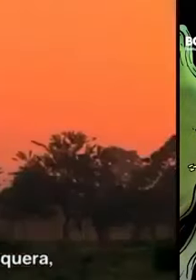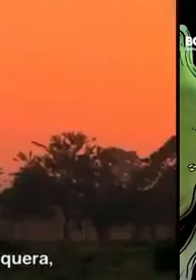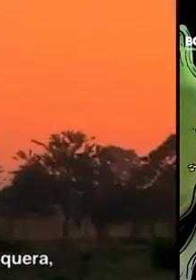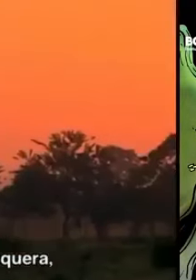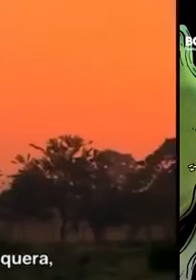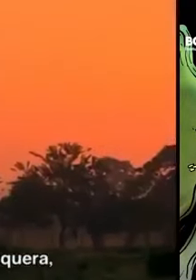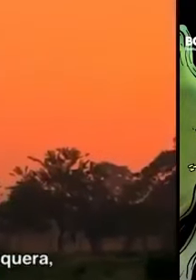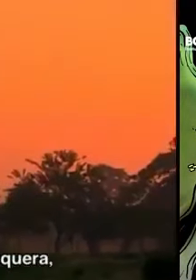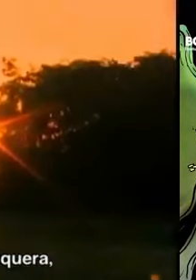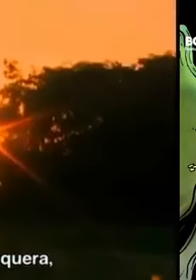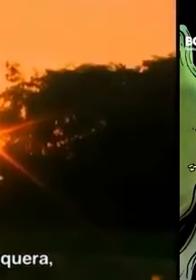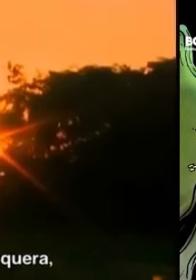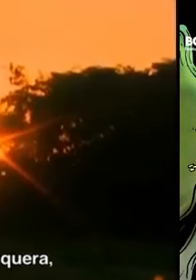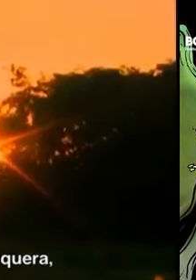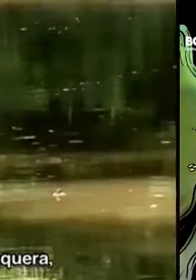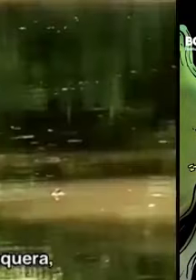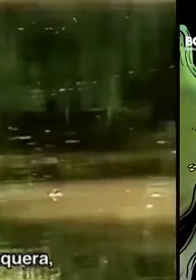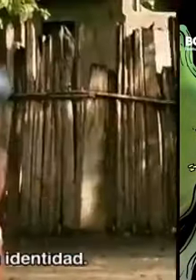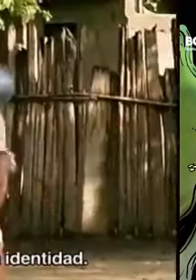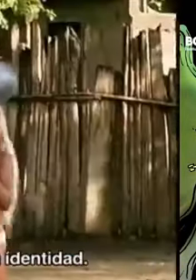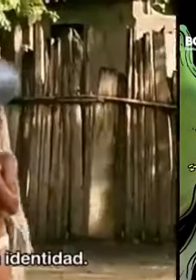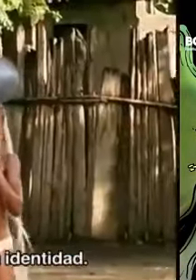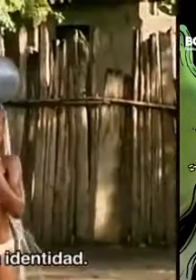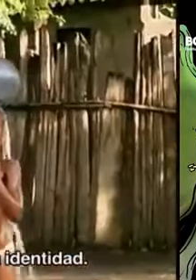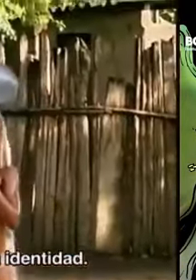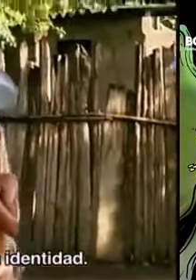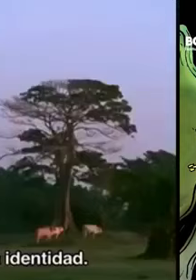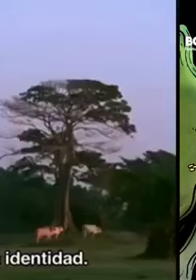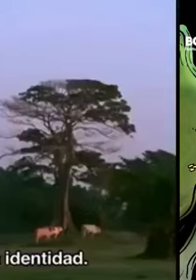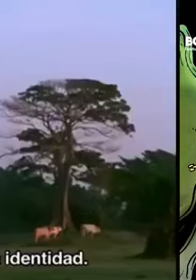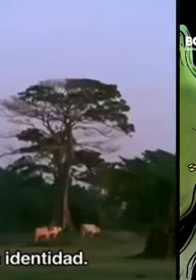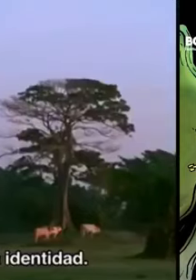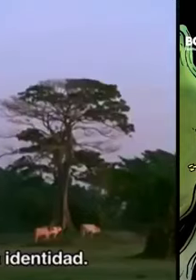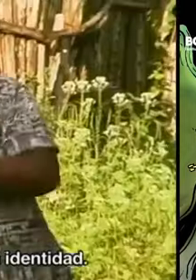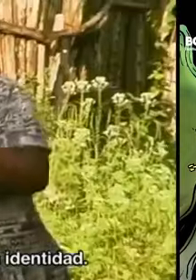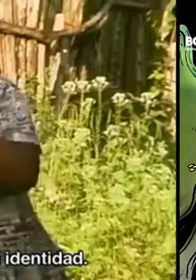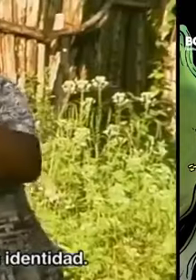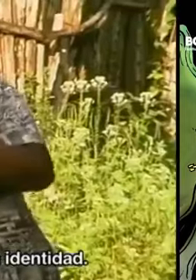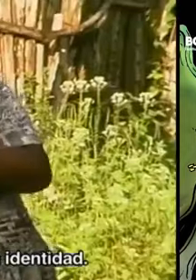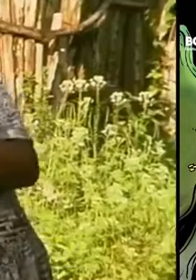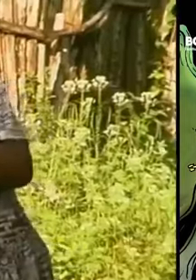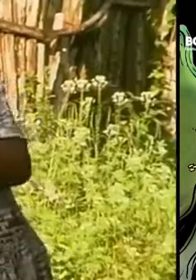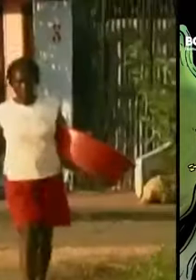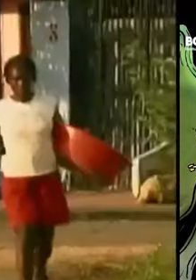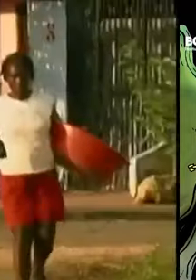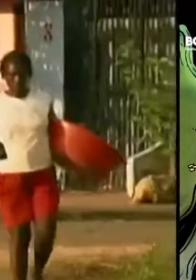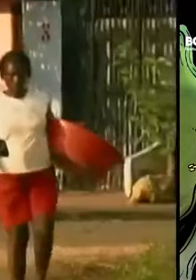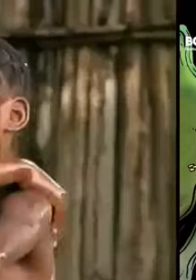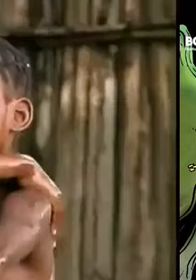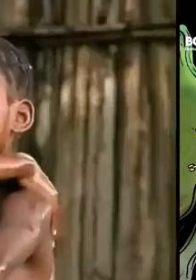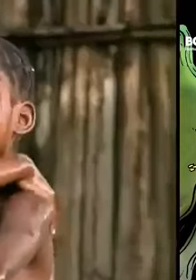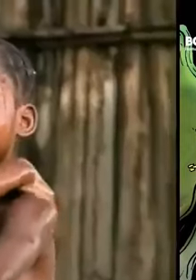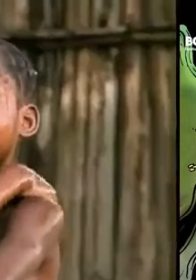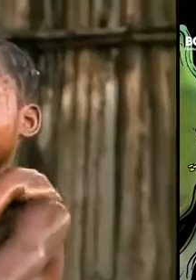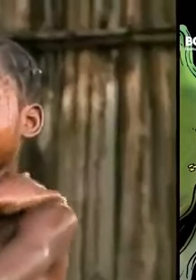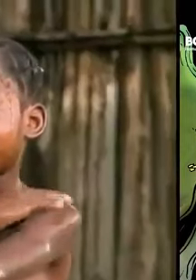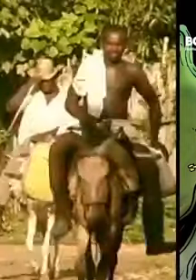Lengua a mí, li Palenque, hacendá jocón de lo que supo hacendá.